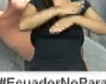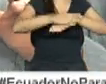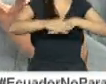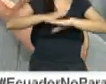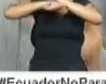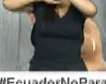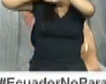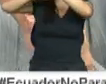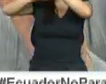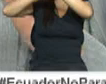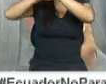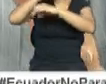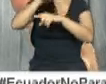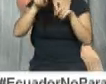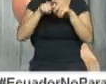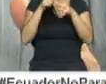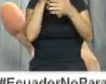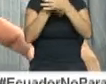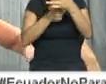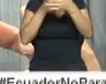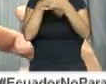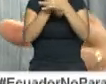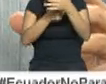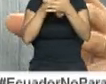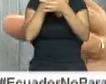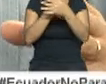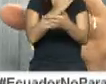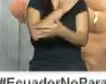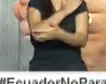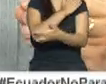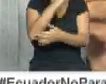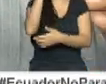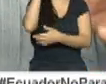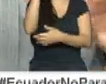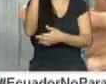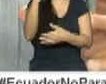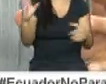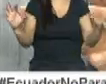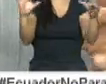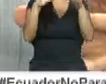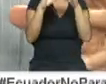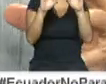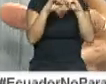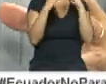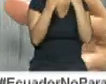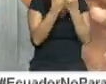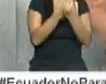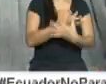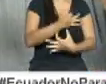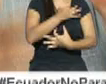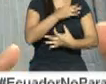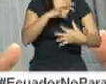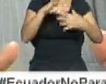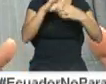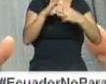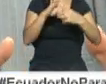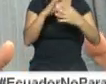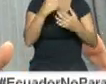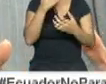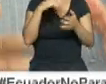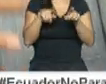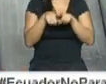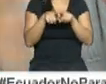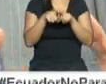de esa lucha político-militar, que en esencia fue una guerra civil, ¿sí? Porque hubieron milicias